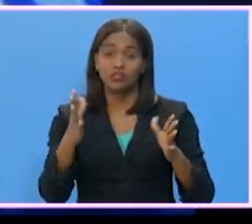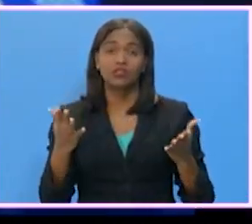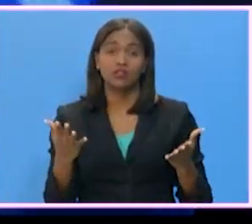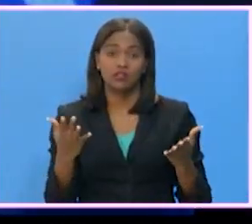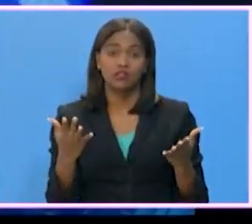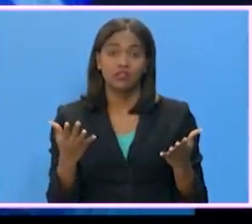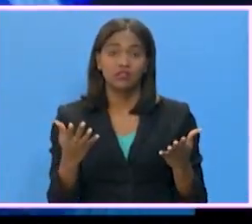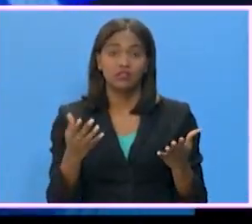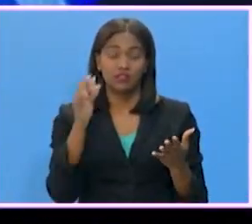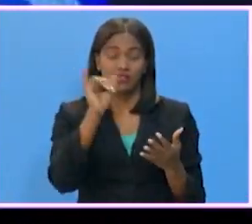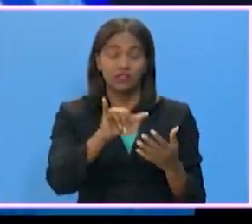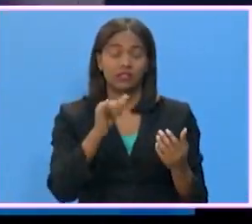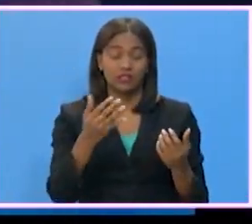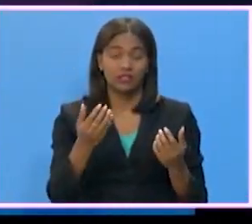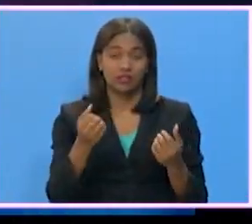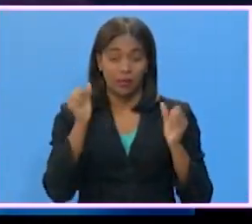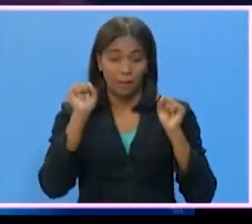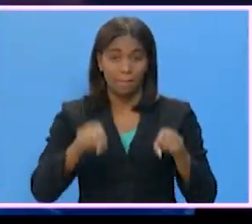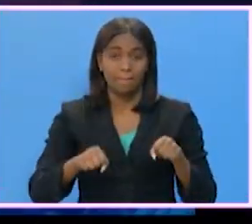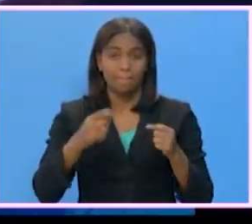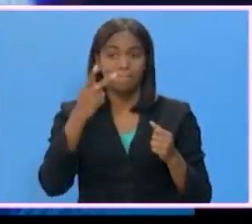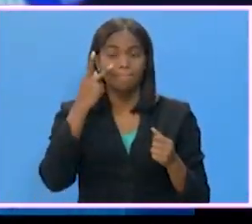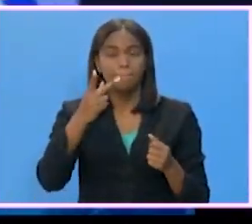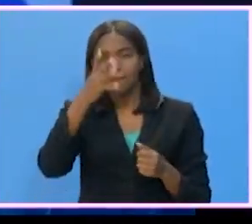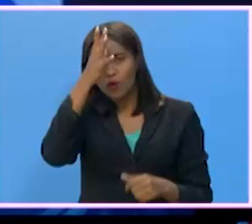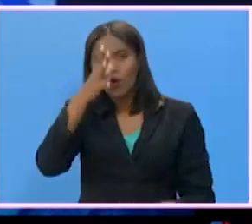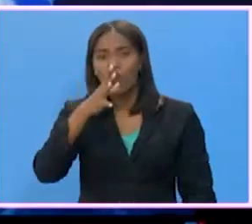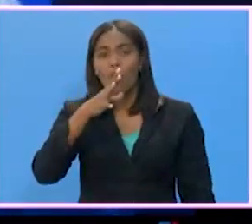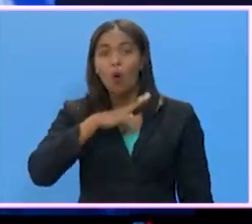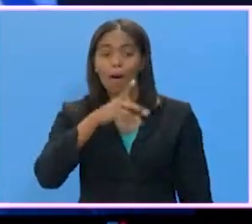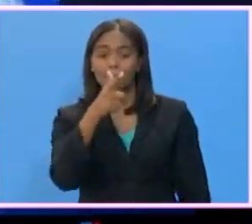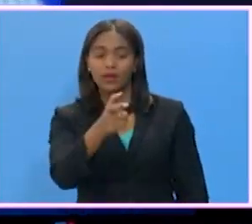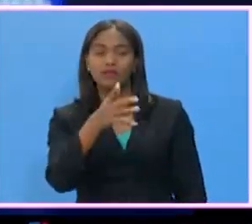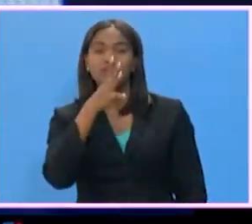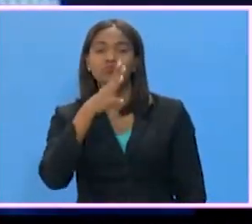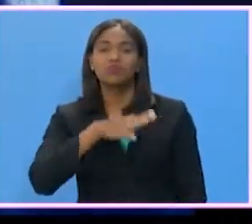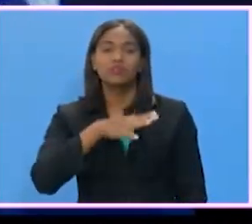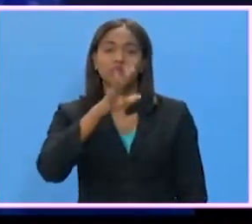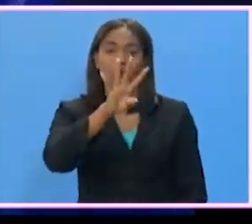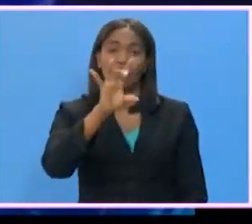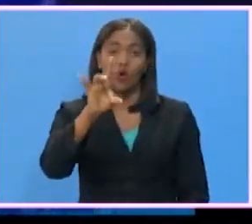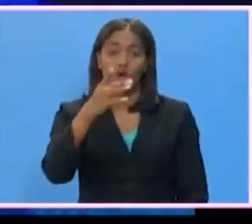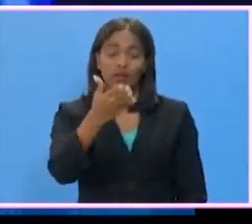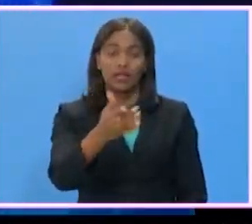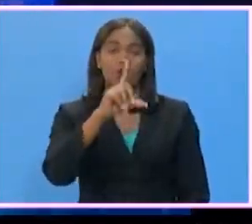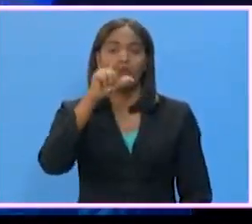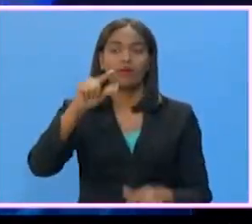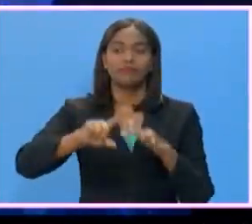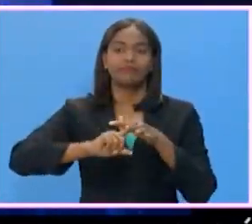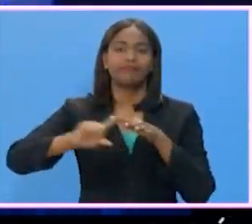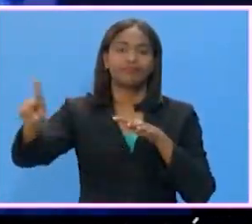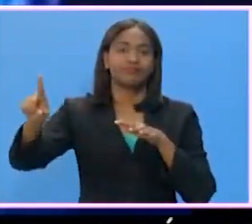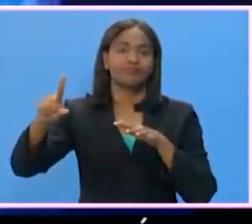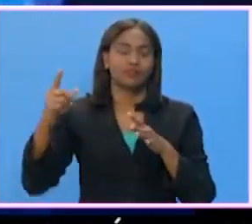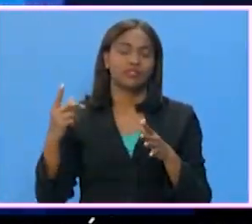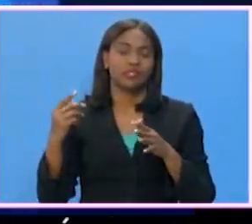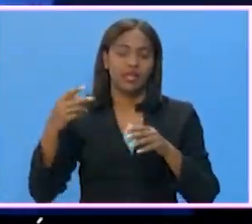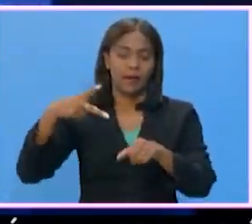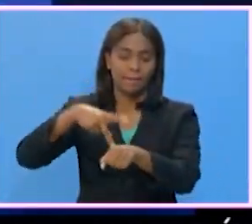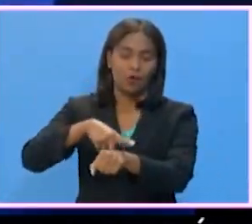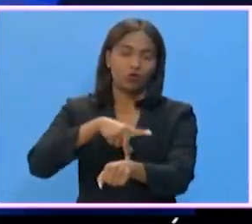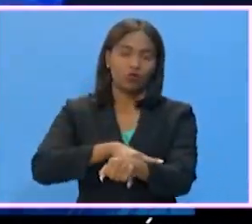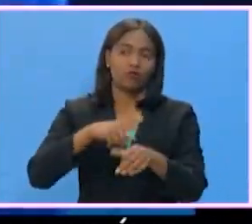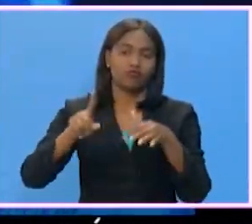momento se acercó a esta dama de 48 años de edad, le disparó y luego emprendió la huida a bordo de una